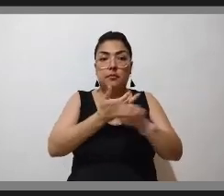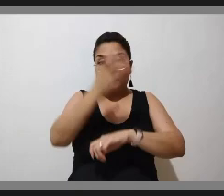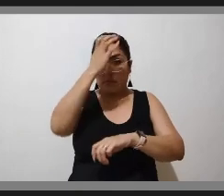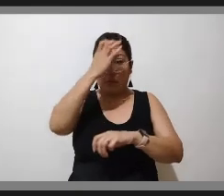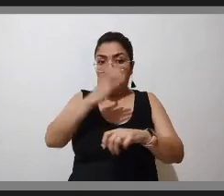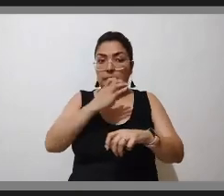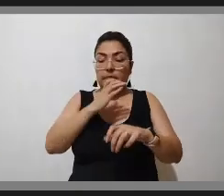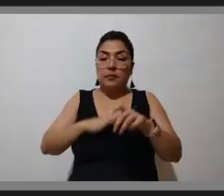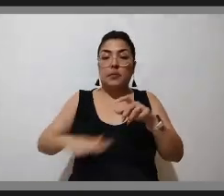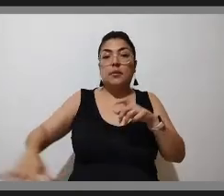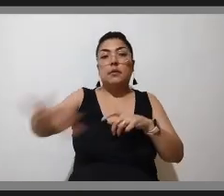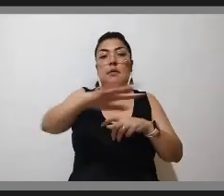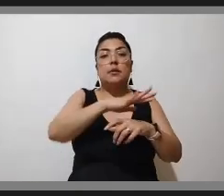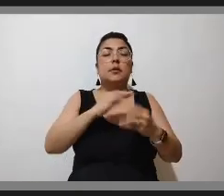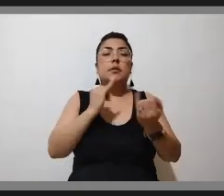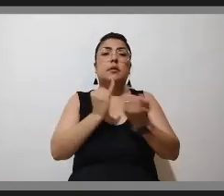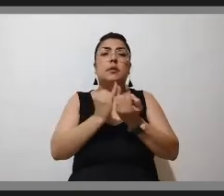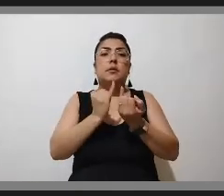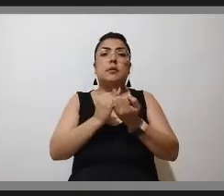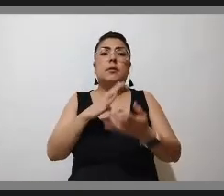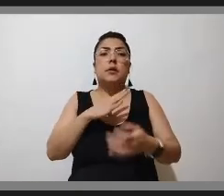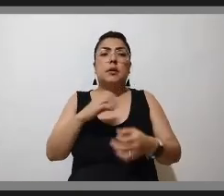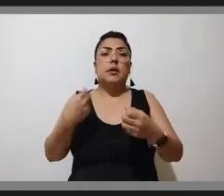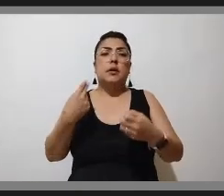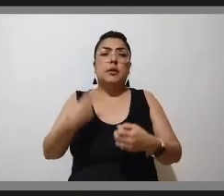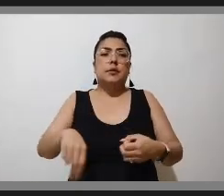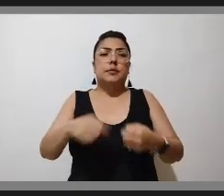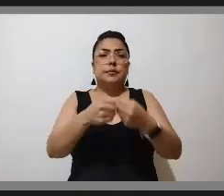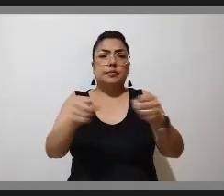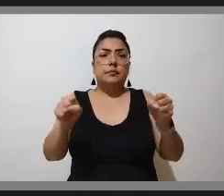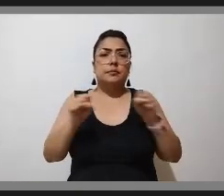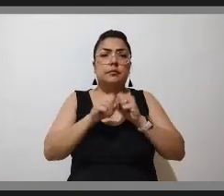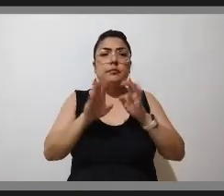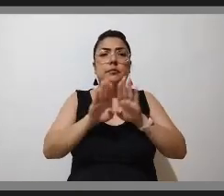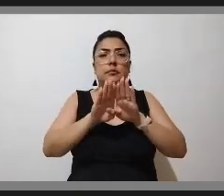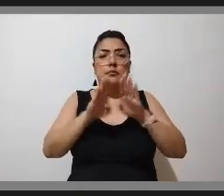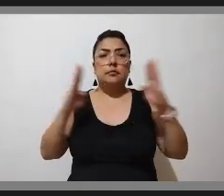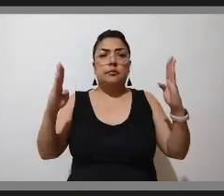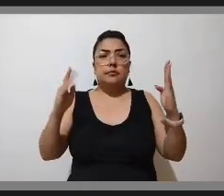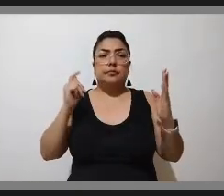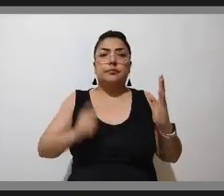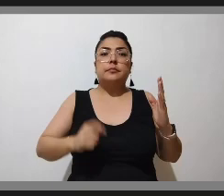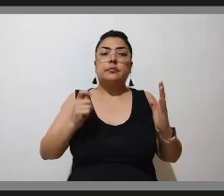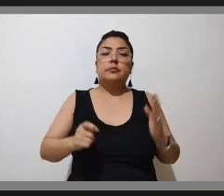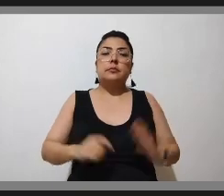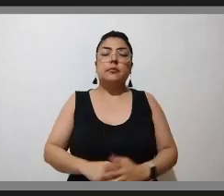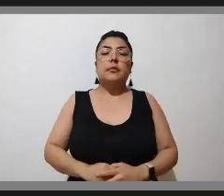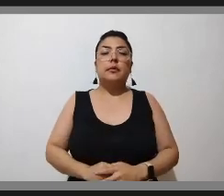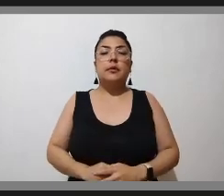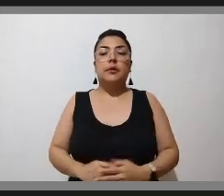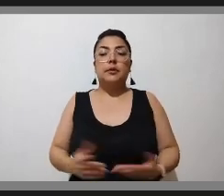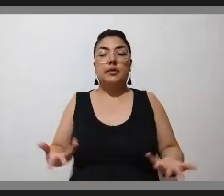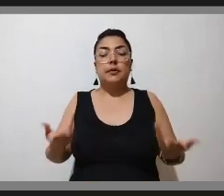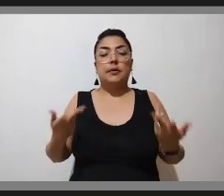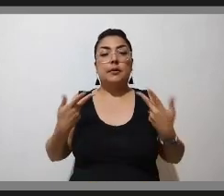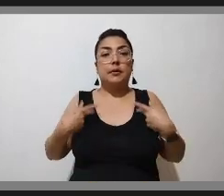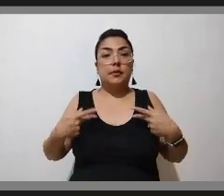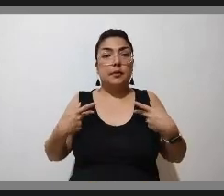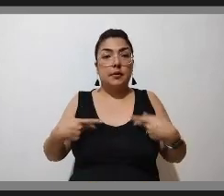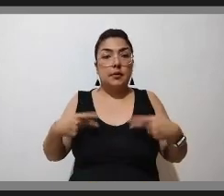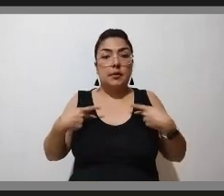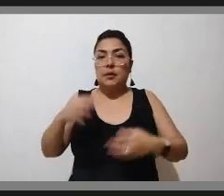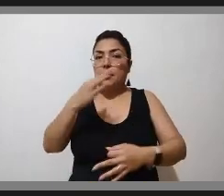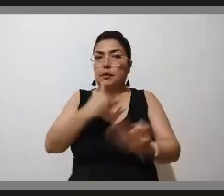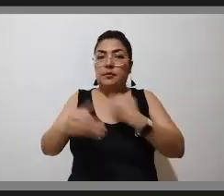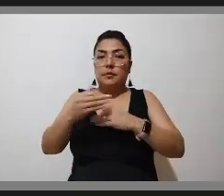que se llama Sala Abierta. La Sala Abierta pues es una manera en la cual el instituto se abre a la sociedad, a la ciudadanía, y en este caso, y por el